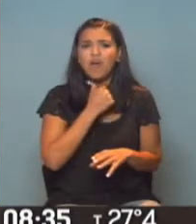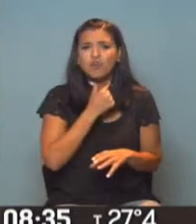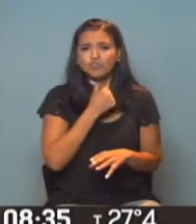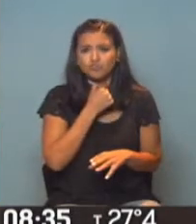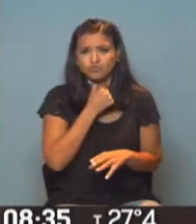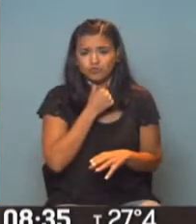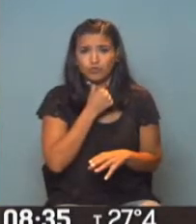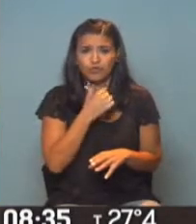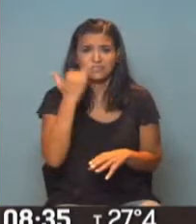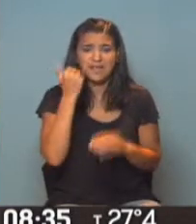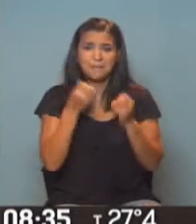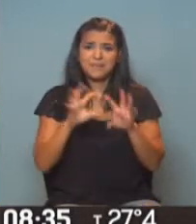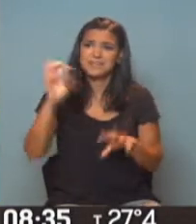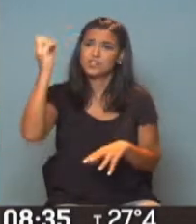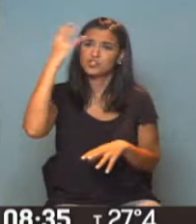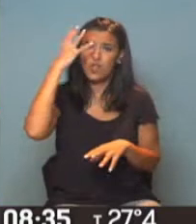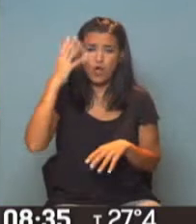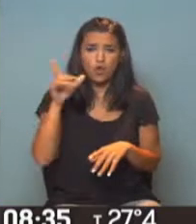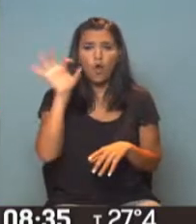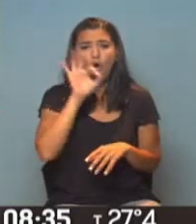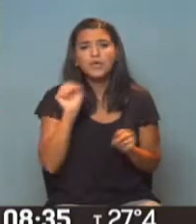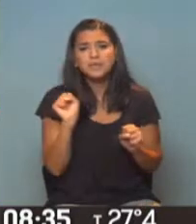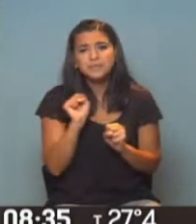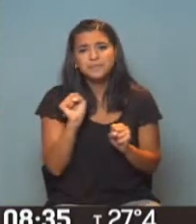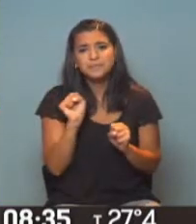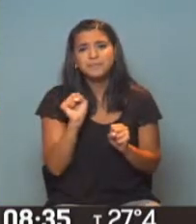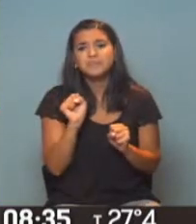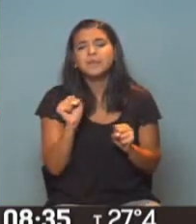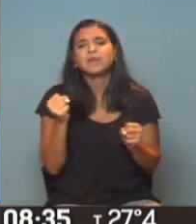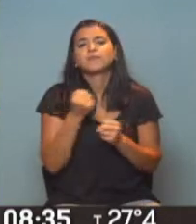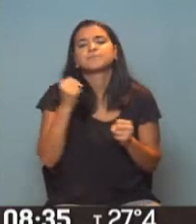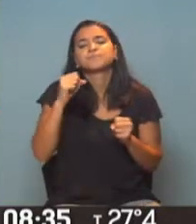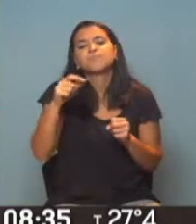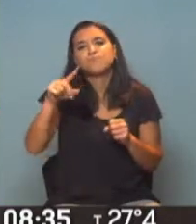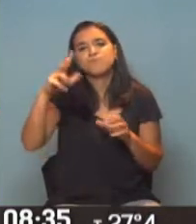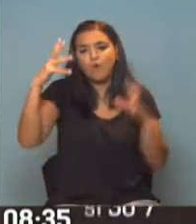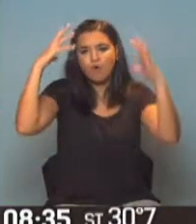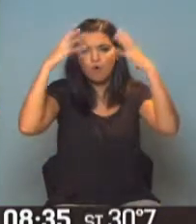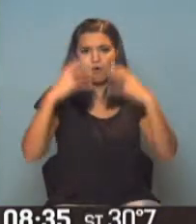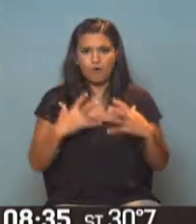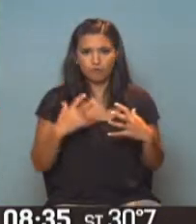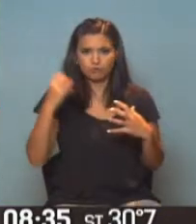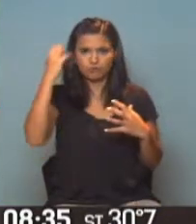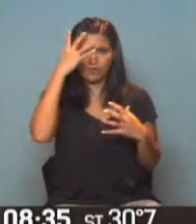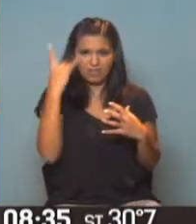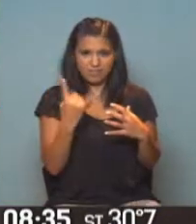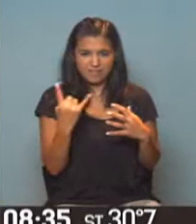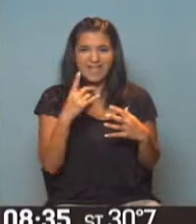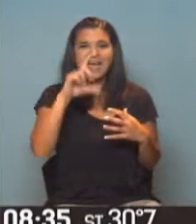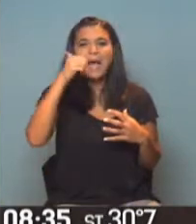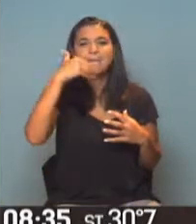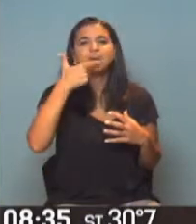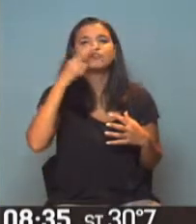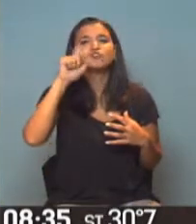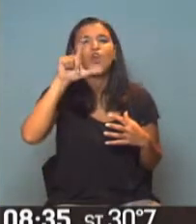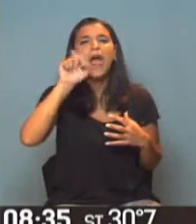que o en invierno estamos solo en cama solar roque oscura y la cama solar es